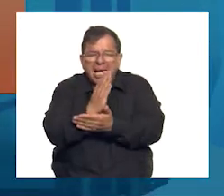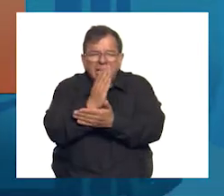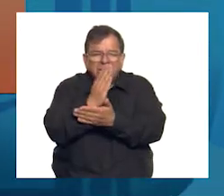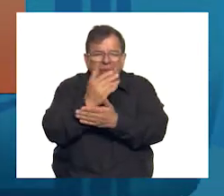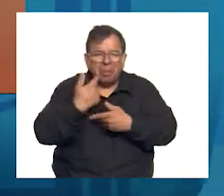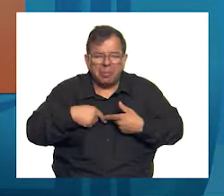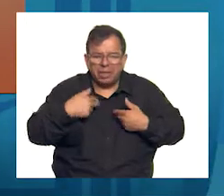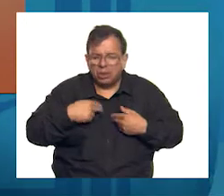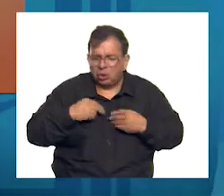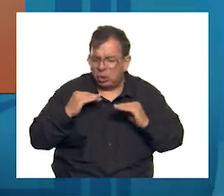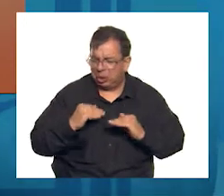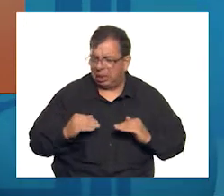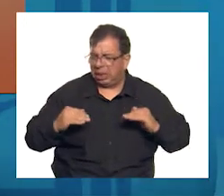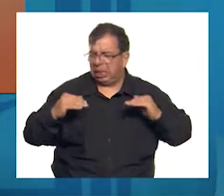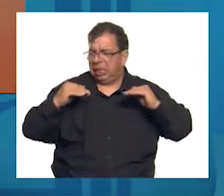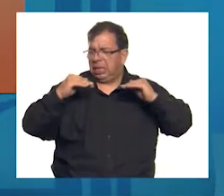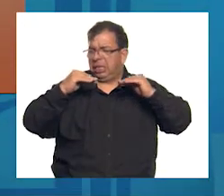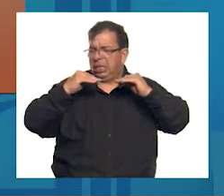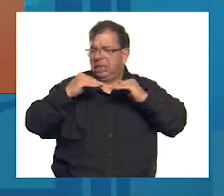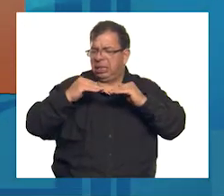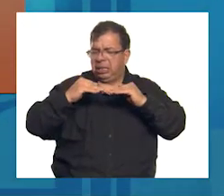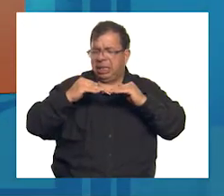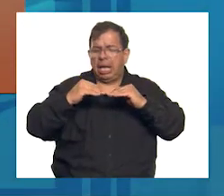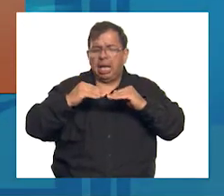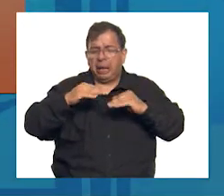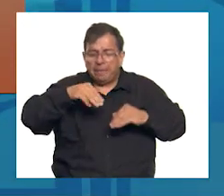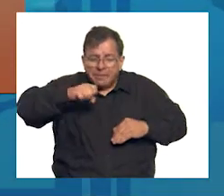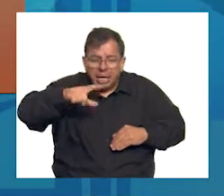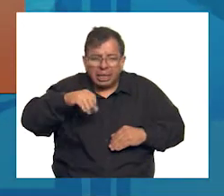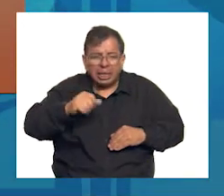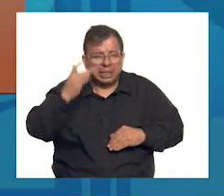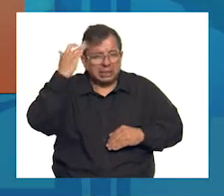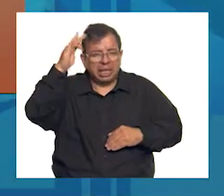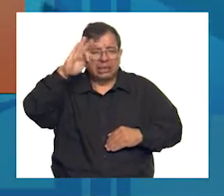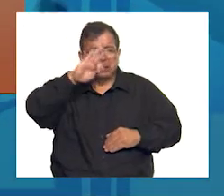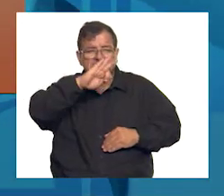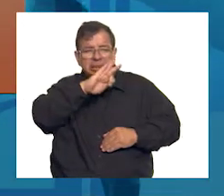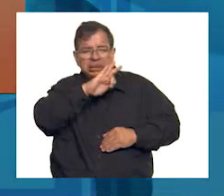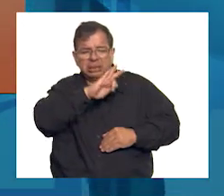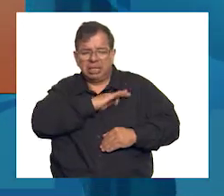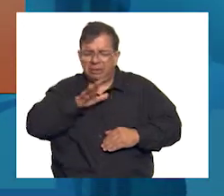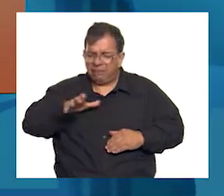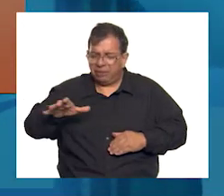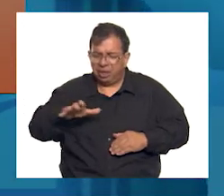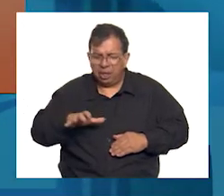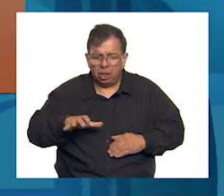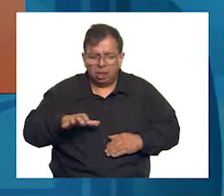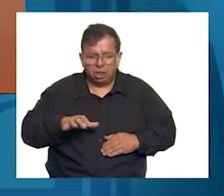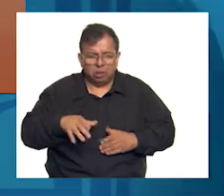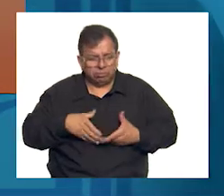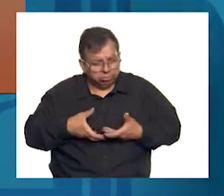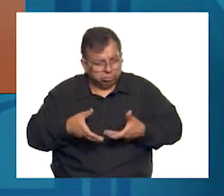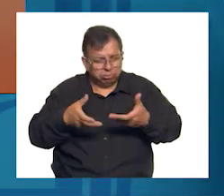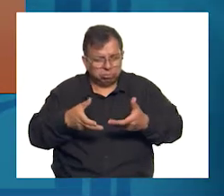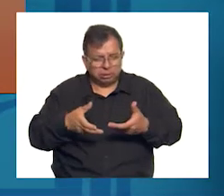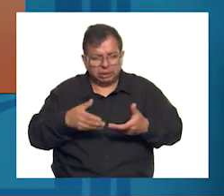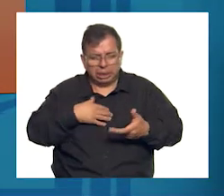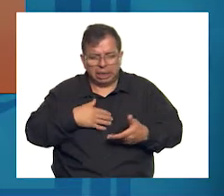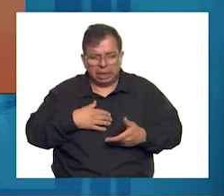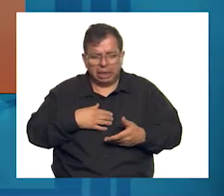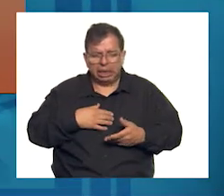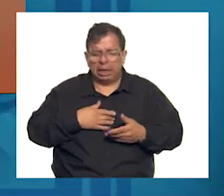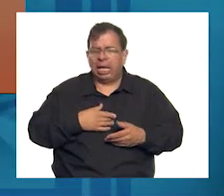de Padilla y Guzmán, Marqués de Santa Fe de Guardiola, oidor de la